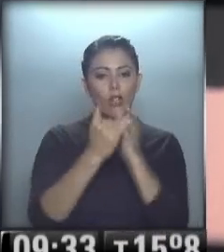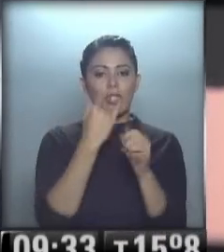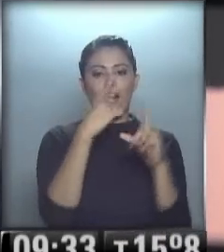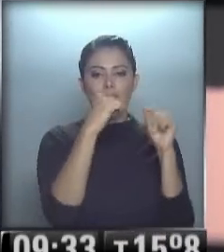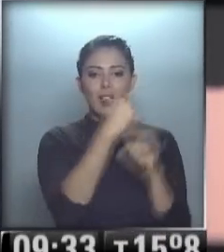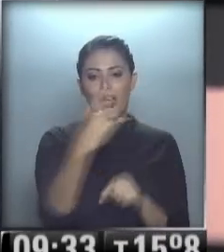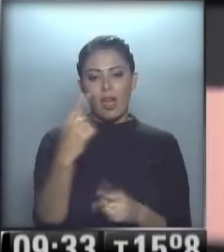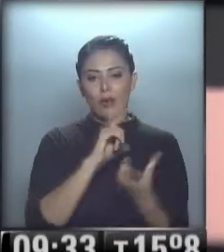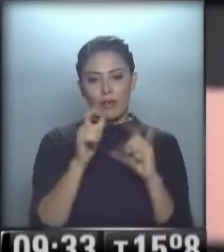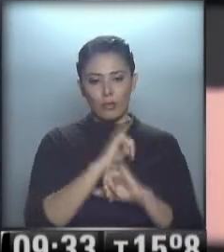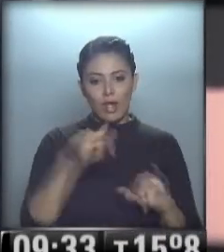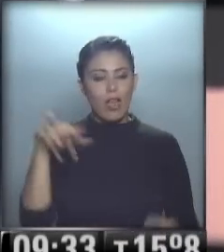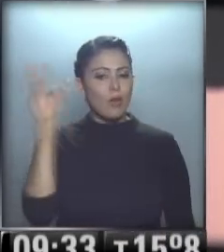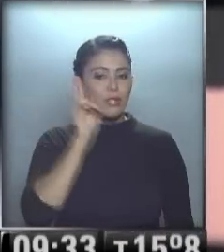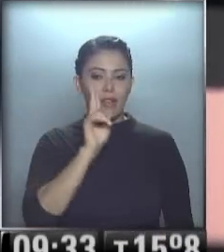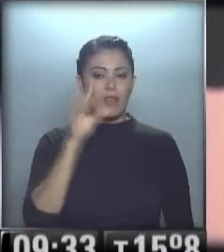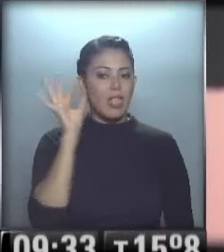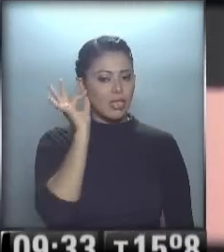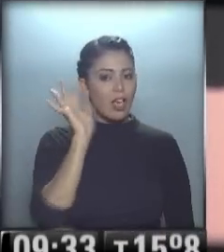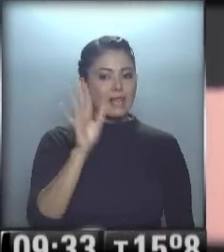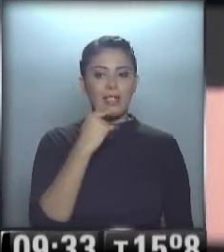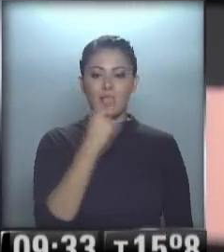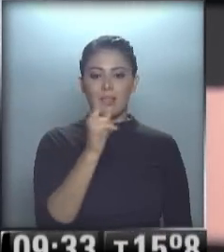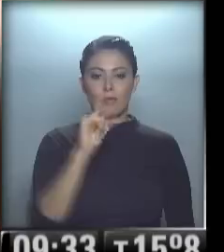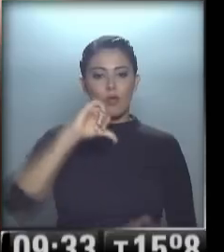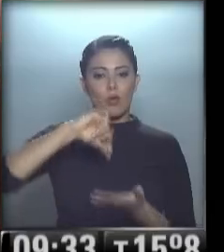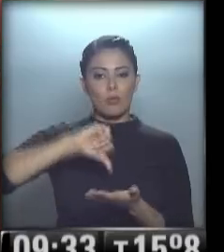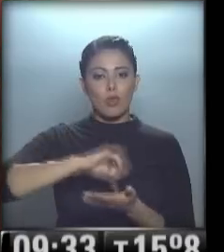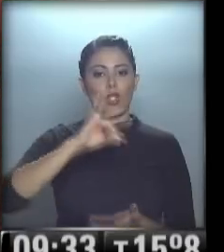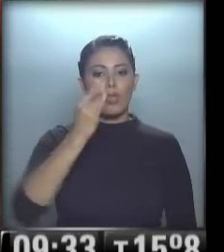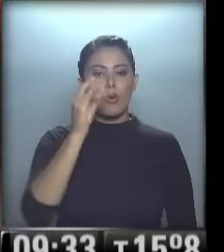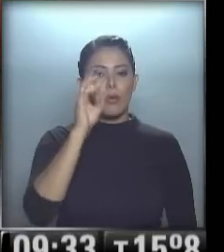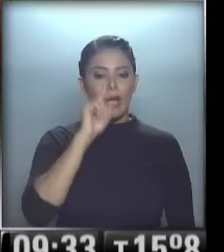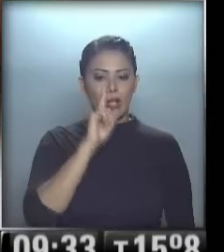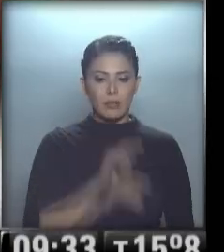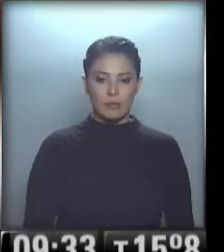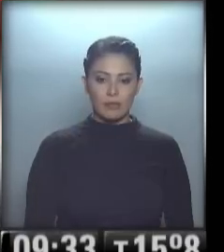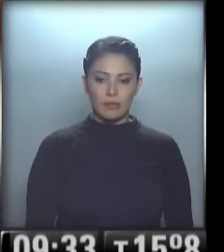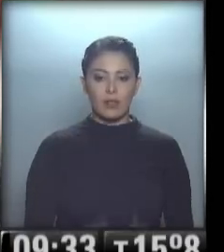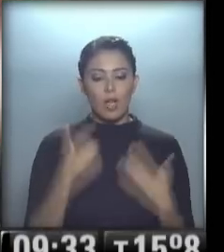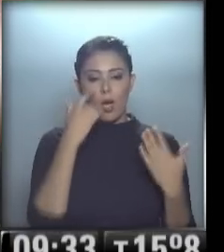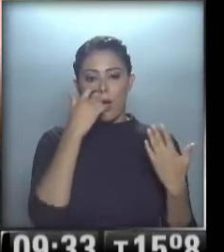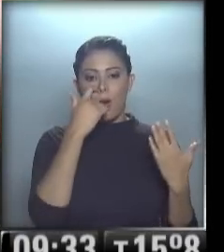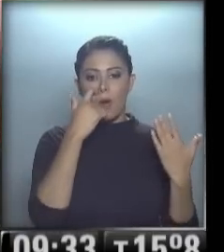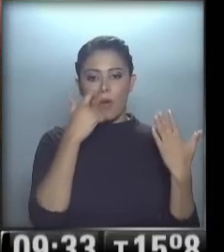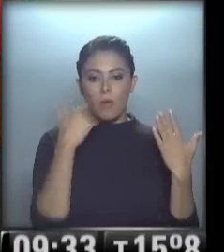fecha. Escuchamos a Diego Armando Maradona, que esto decía desde Dubái. Bueno, ha llegado el momento de